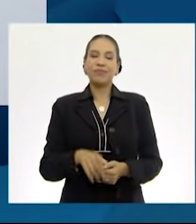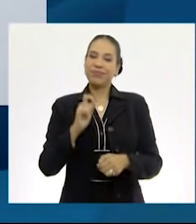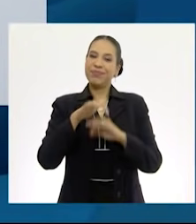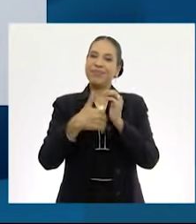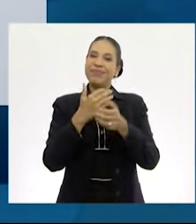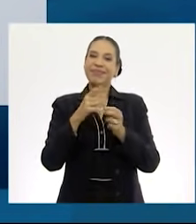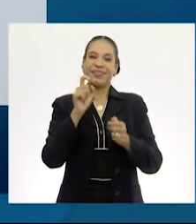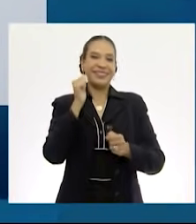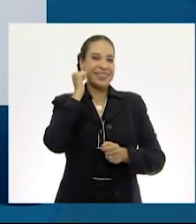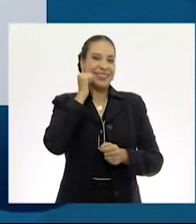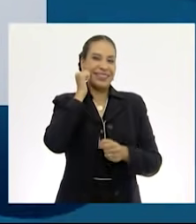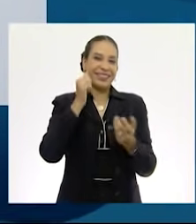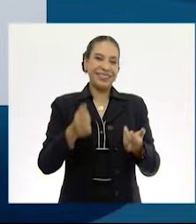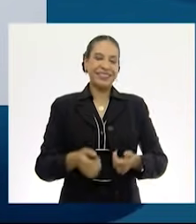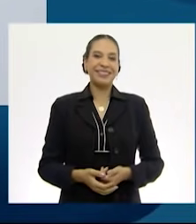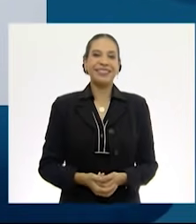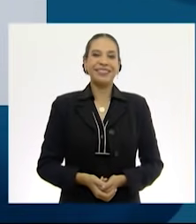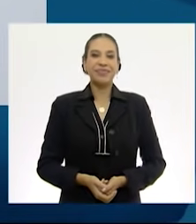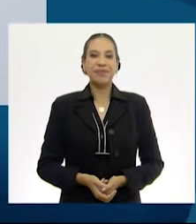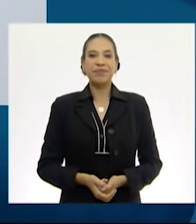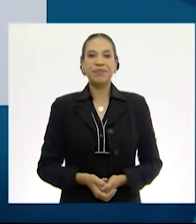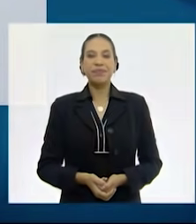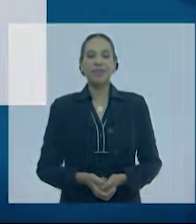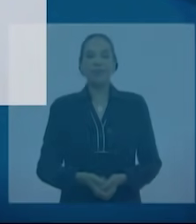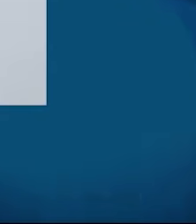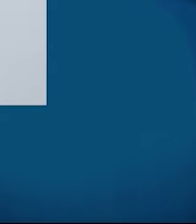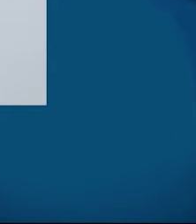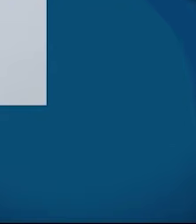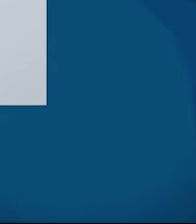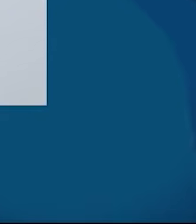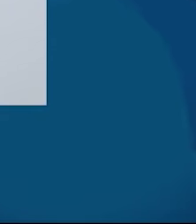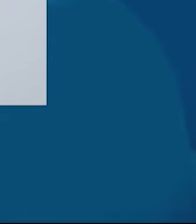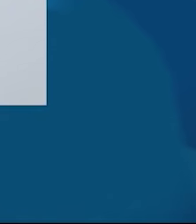las lavo con agüita y con jabón.